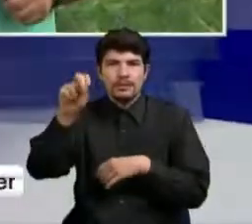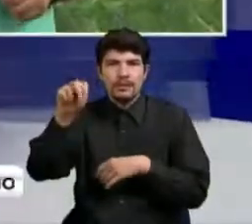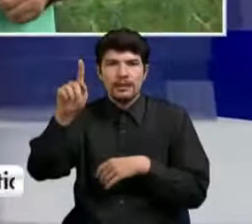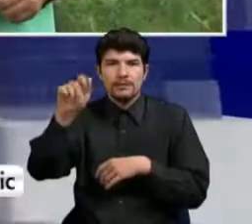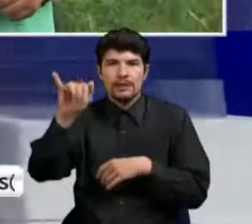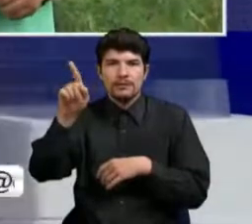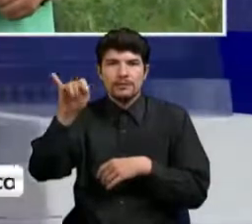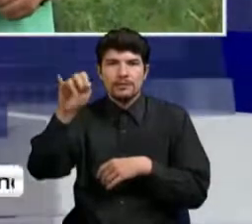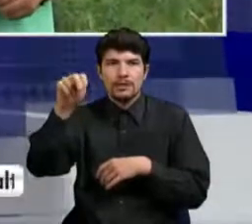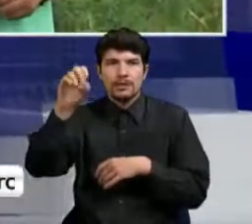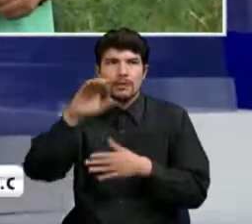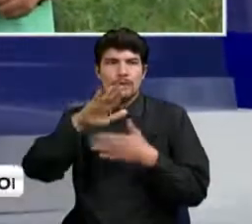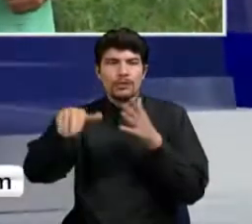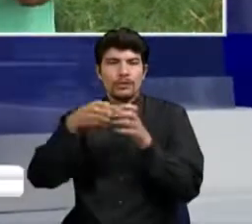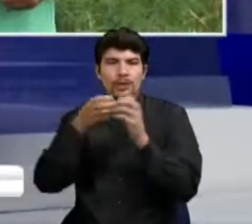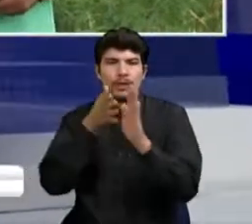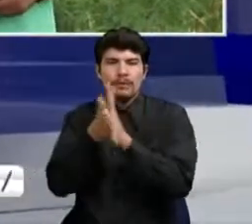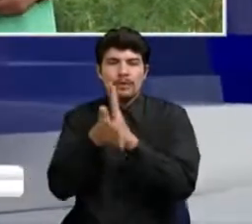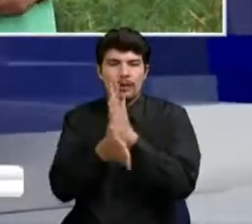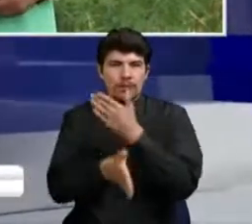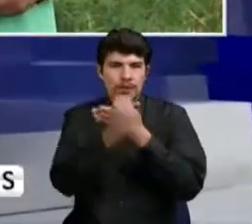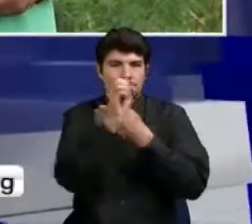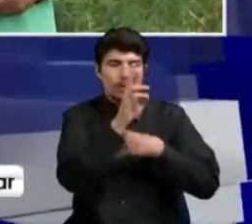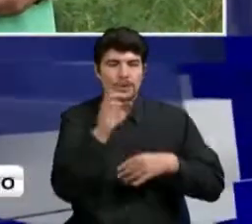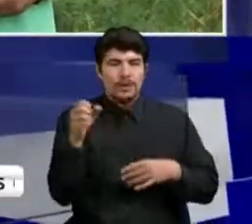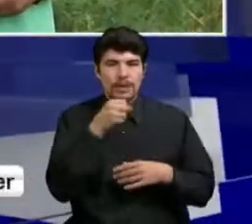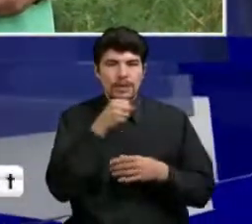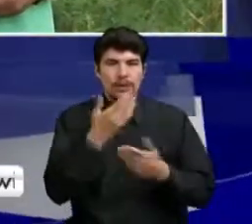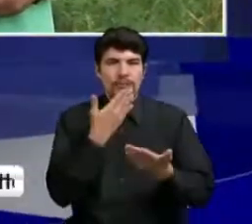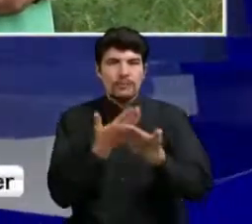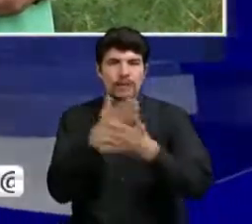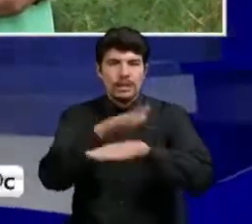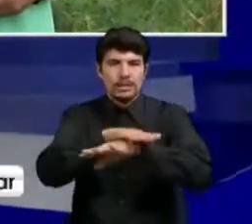Compañeros, hasta aquí toda la información. Continúen ustedes con más de Oriente Noticias. Muy buenas tardes.